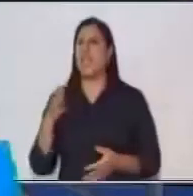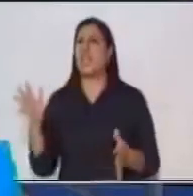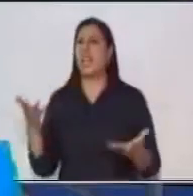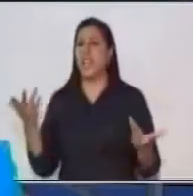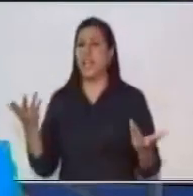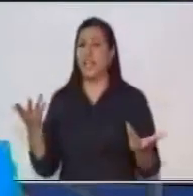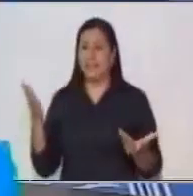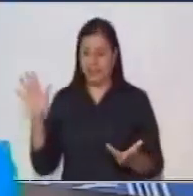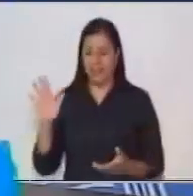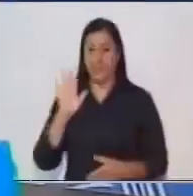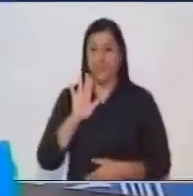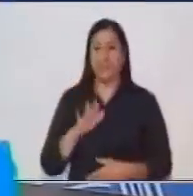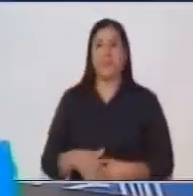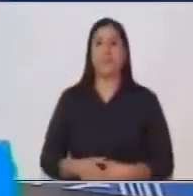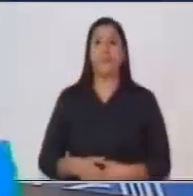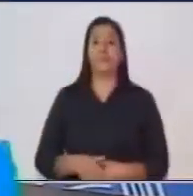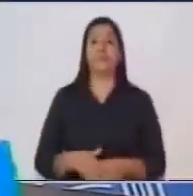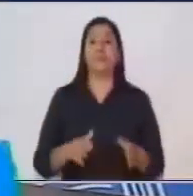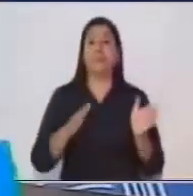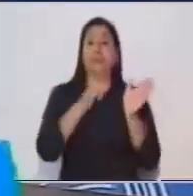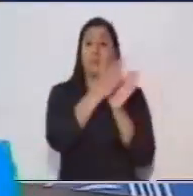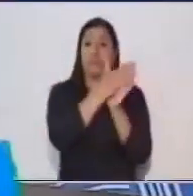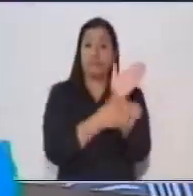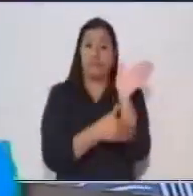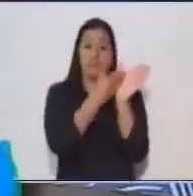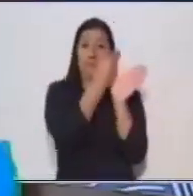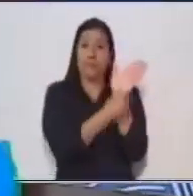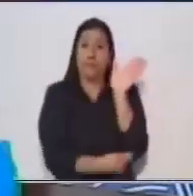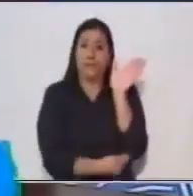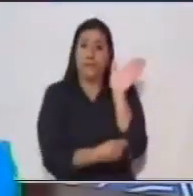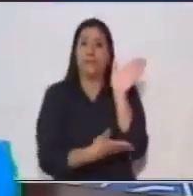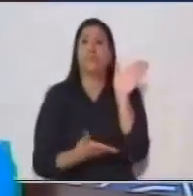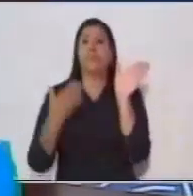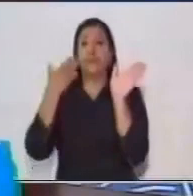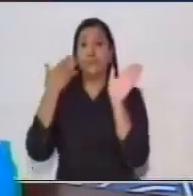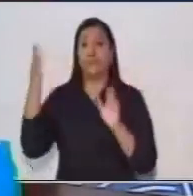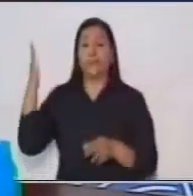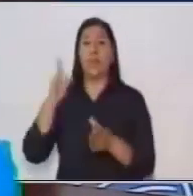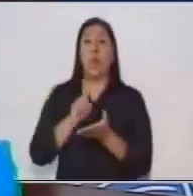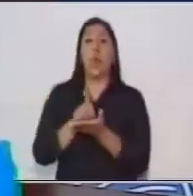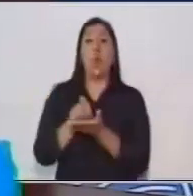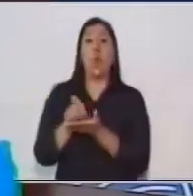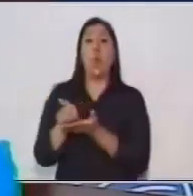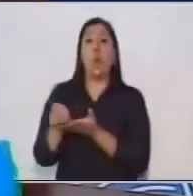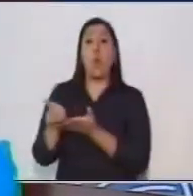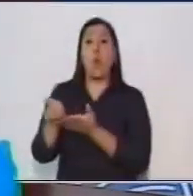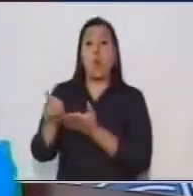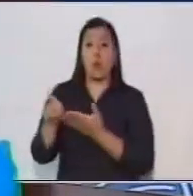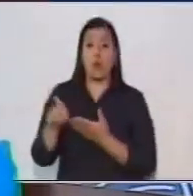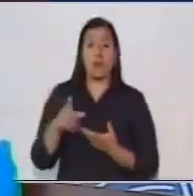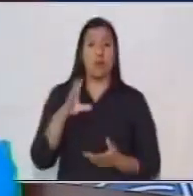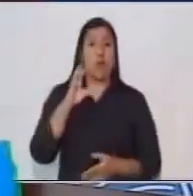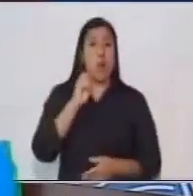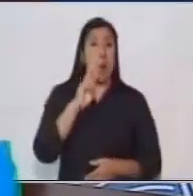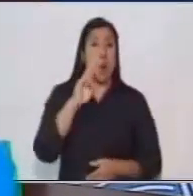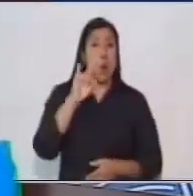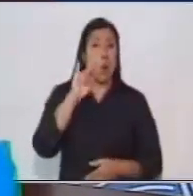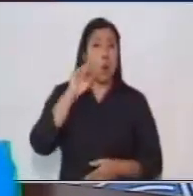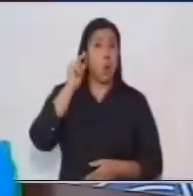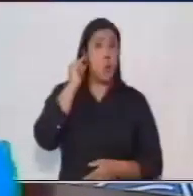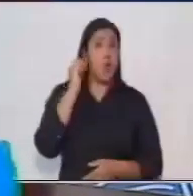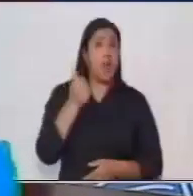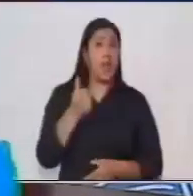tenemos en la portada una oruga. ¿Todos conocemos la oruga? Bueno, la hemos